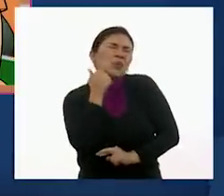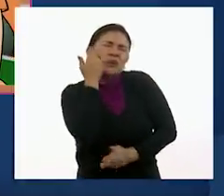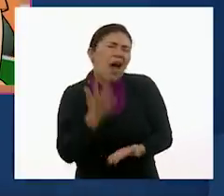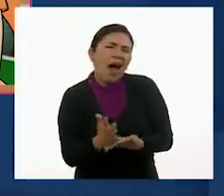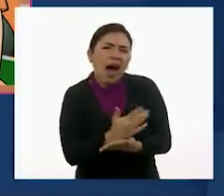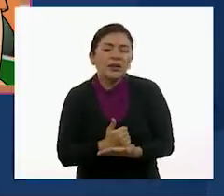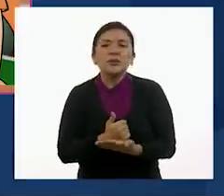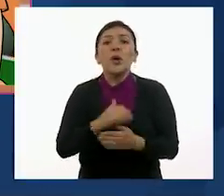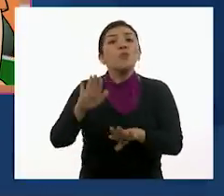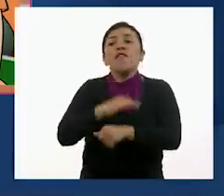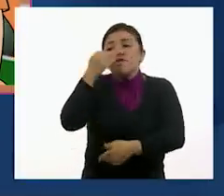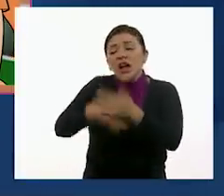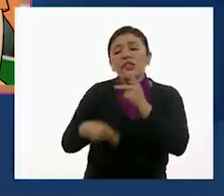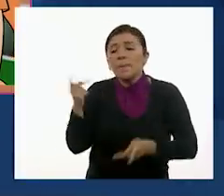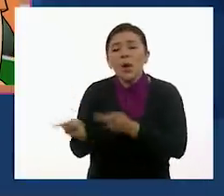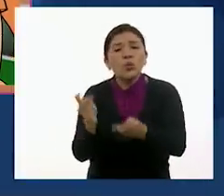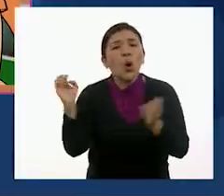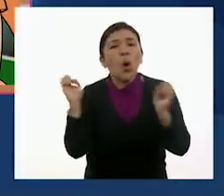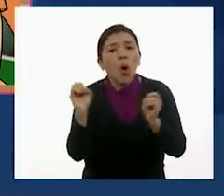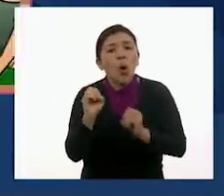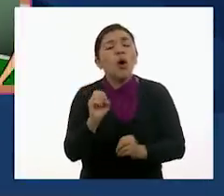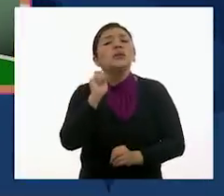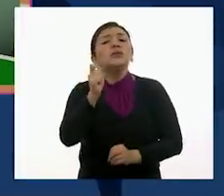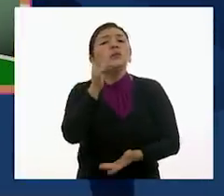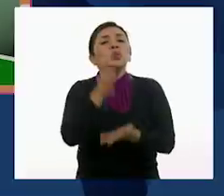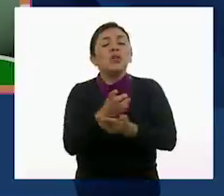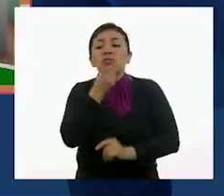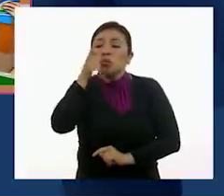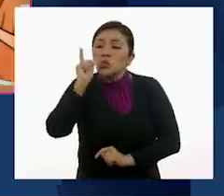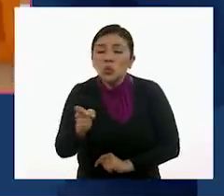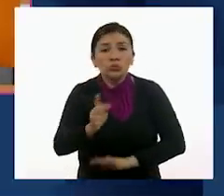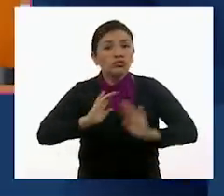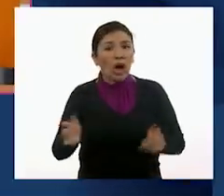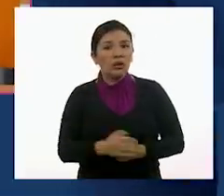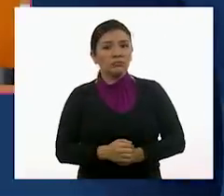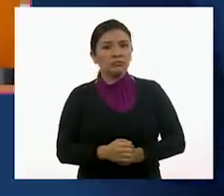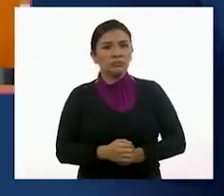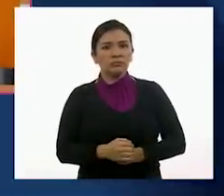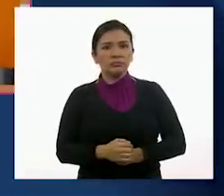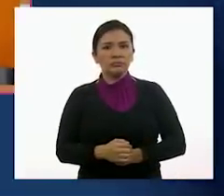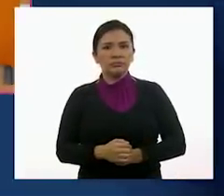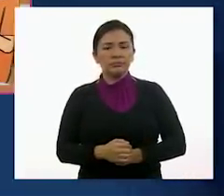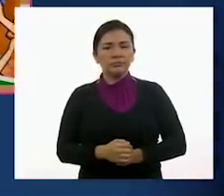que no me preguntó. No le preguntó, solo le dijo que le tocaba y ya.